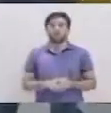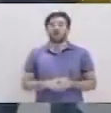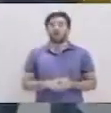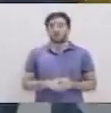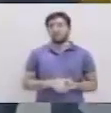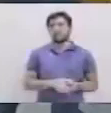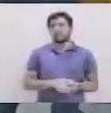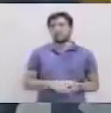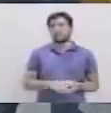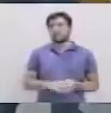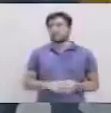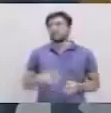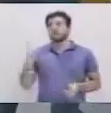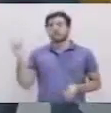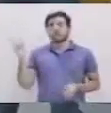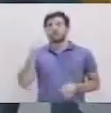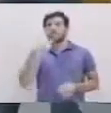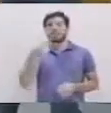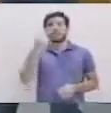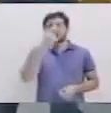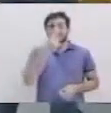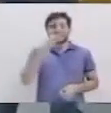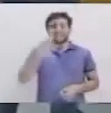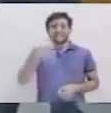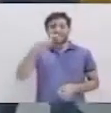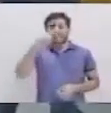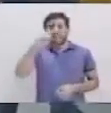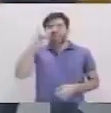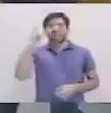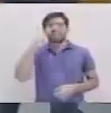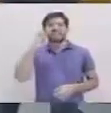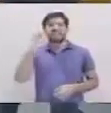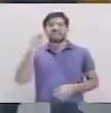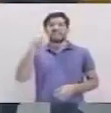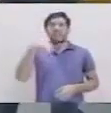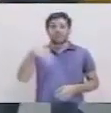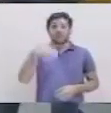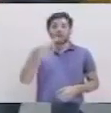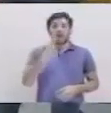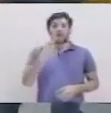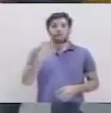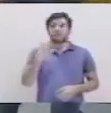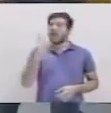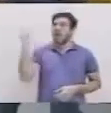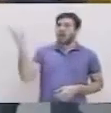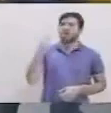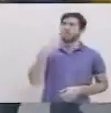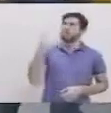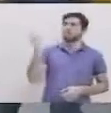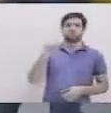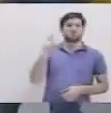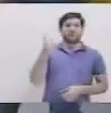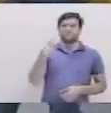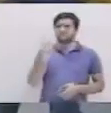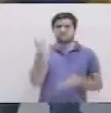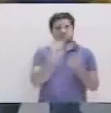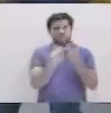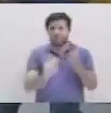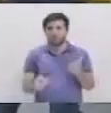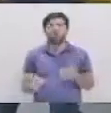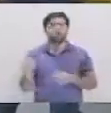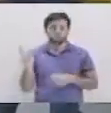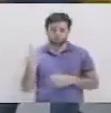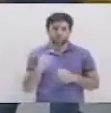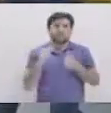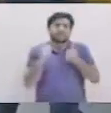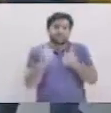original, inclusive no dice septiembre, dice septiembre. Y también es válido, es algo que tú tienes que saber. Porque puedes ver un escudo y